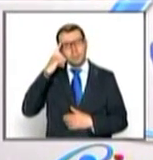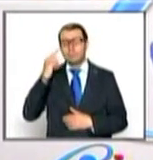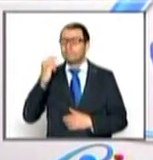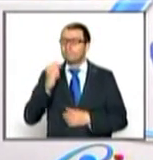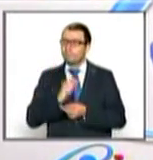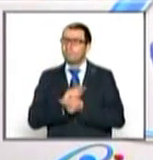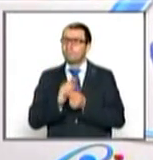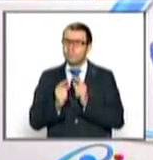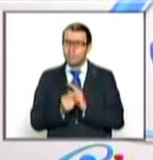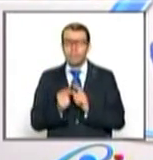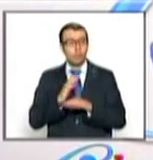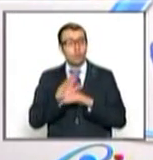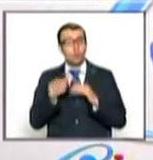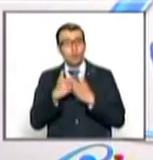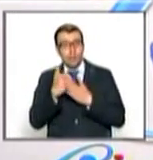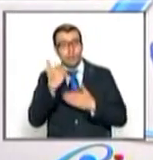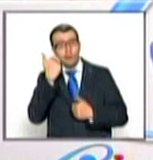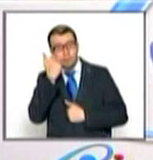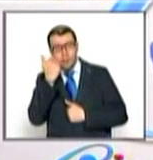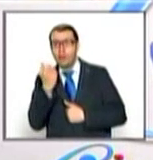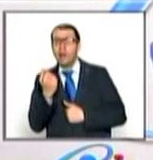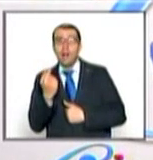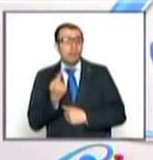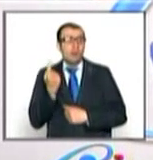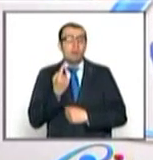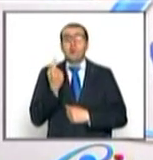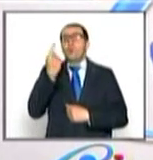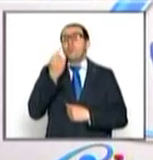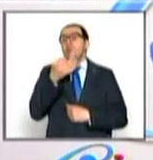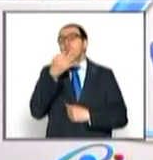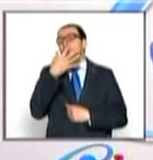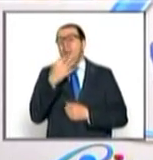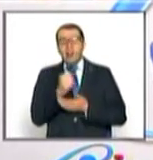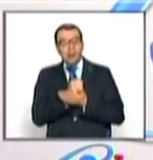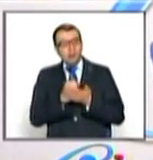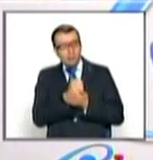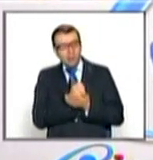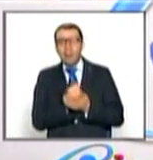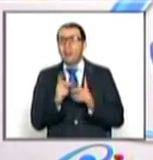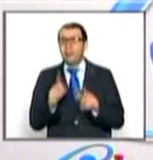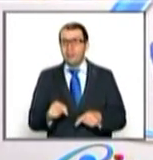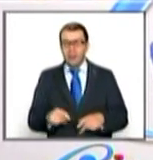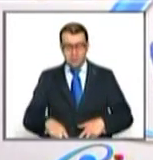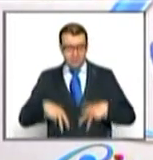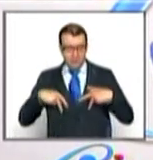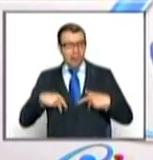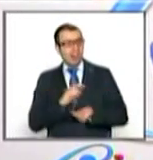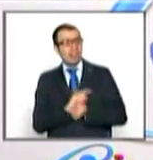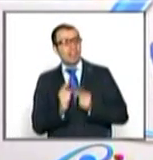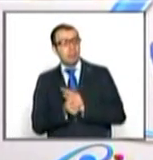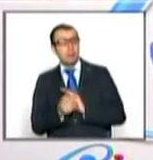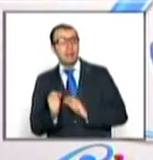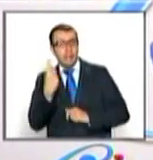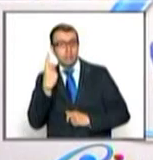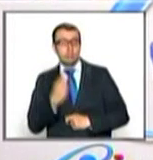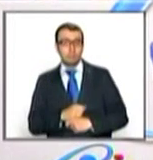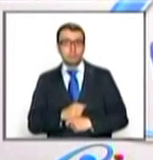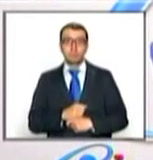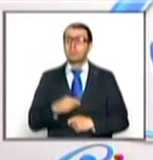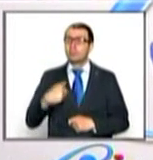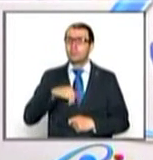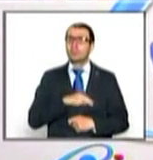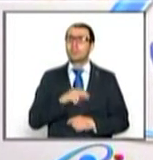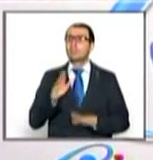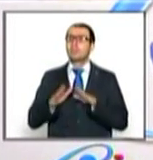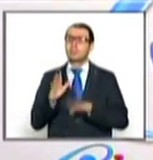que todas las enfermedades se tratan con un medicamento y con un cambio en el estilo de vida. Para los formular medicamentos, nosotros los médicos